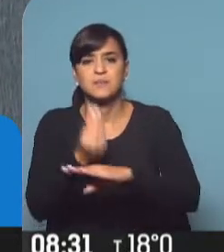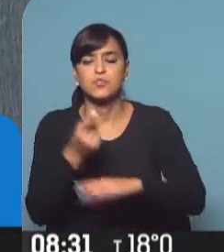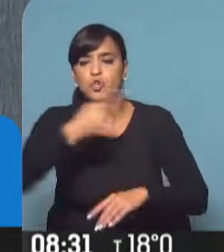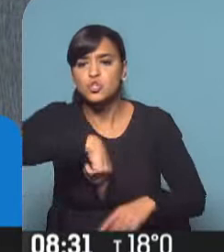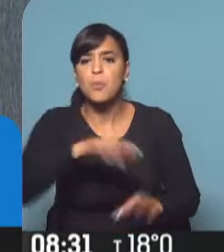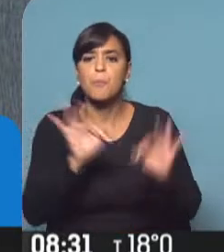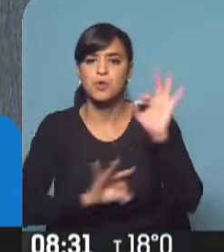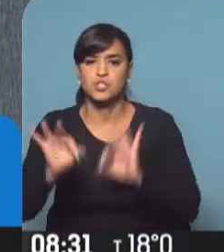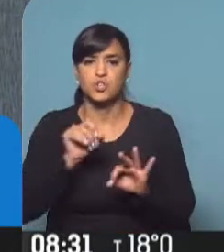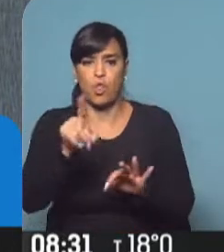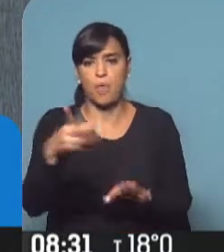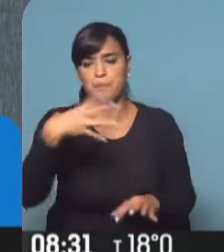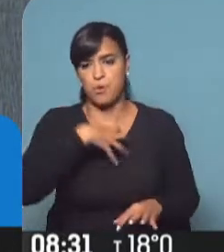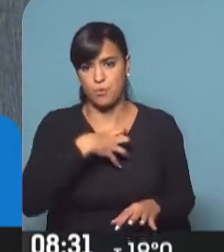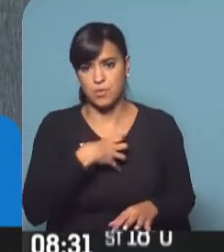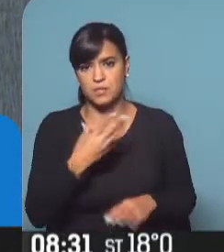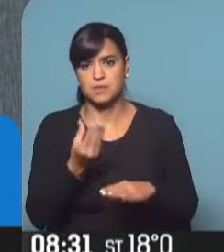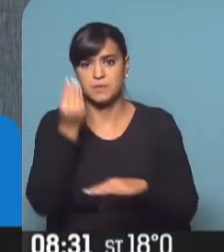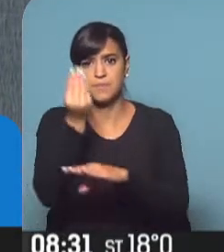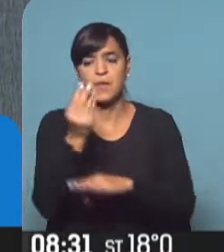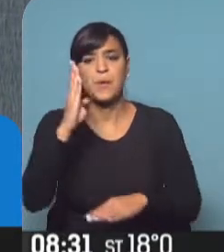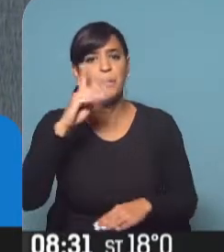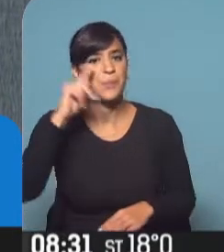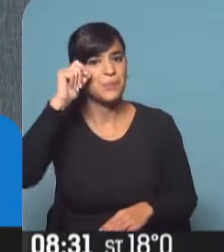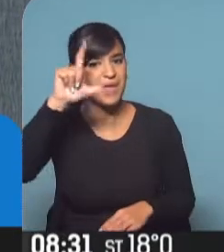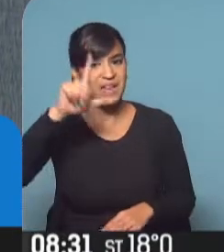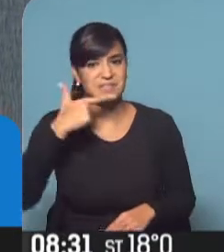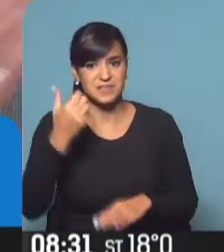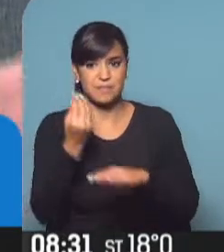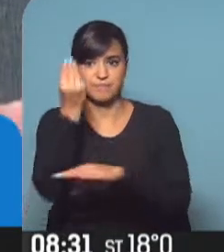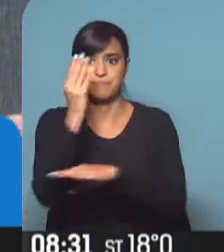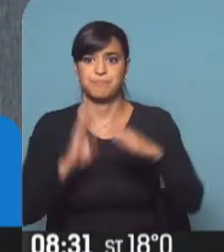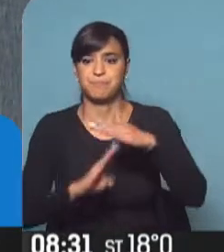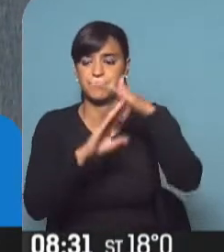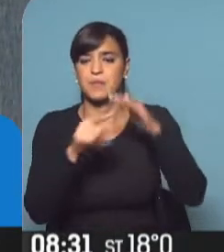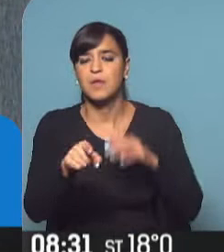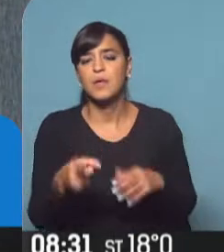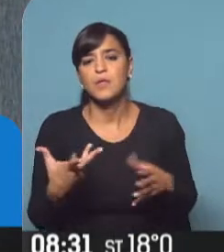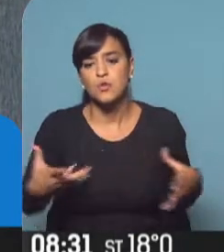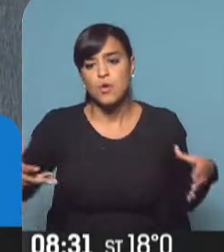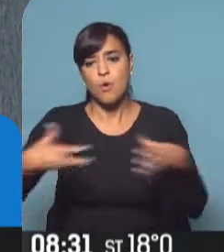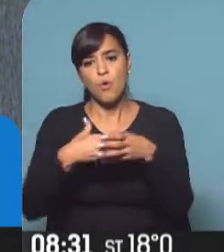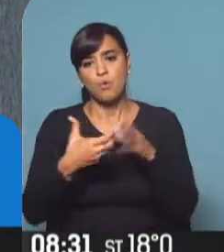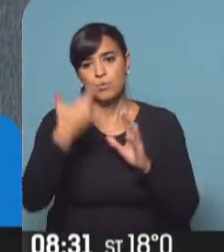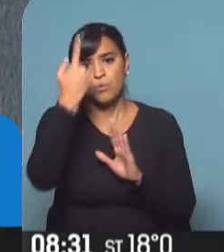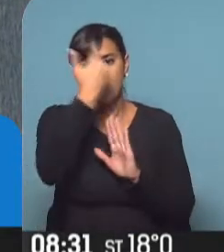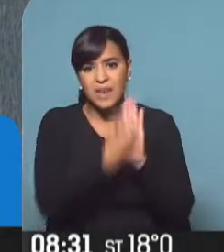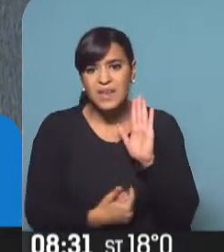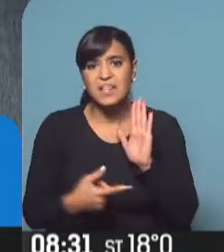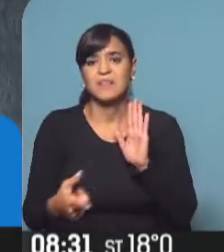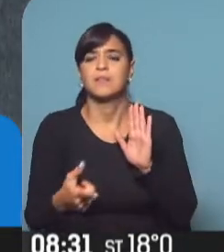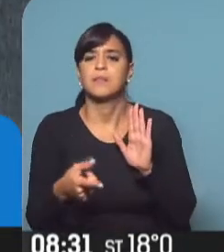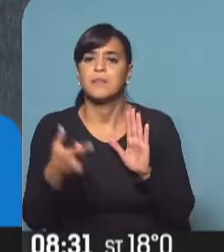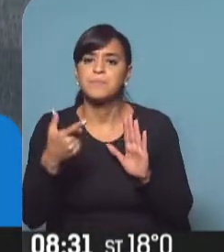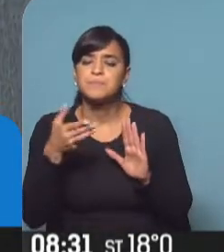proyecto de provincia que encabeza maría eugenia bielsa y por eso digamos unificamos las listas en un proyecto de cara a la gente y un